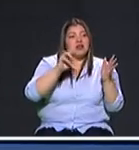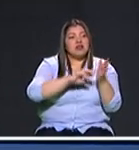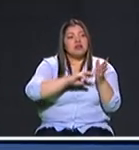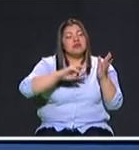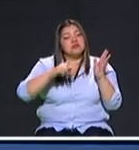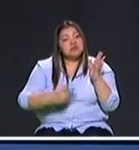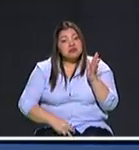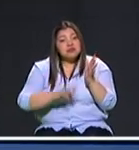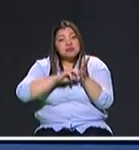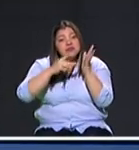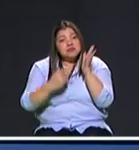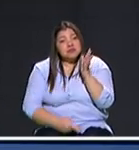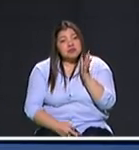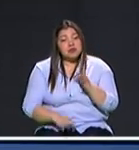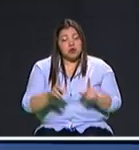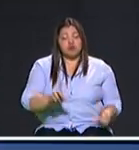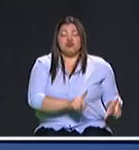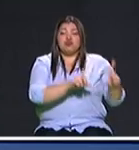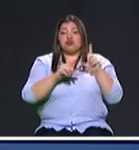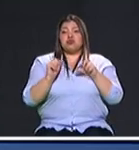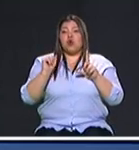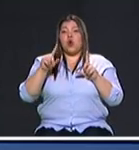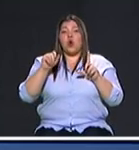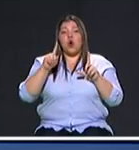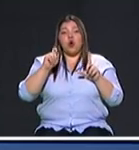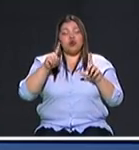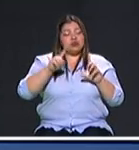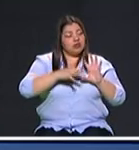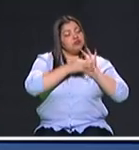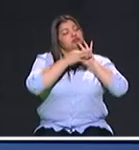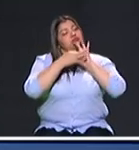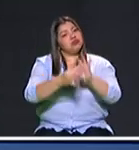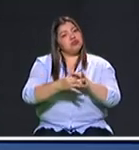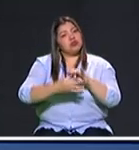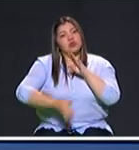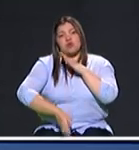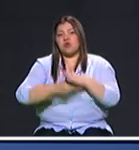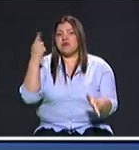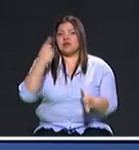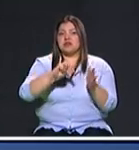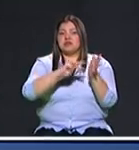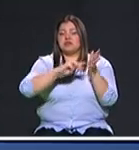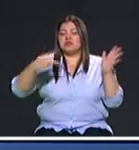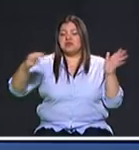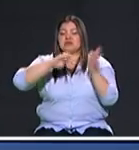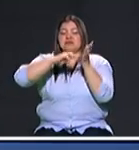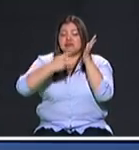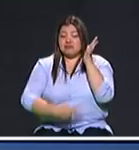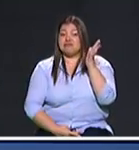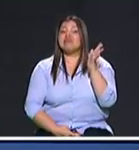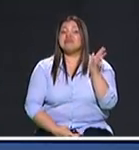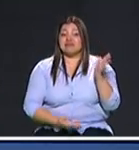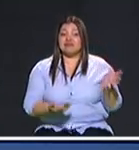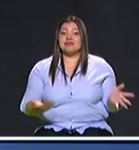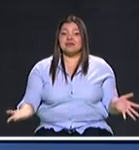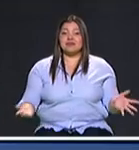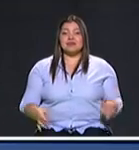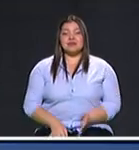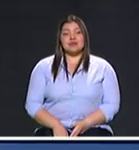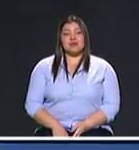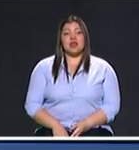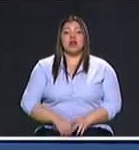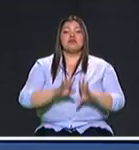todos los estudiantes de quinto grado en el grado 11 van a tener entonces técnicas y tecnologías obviamente escuelas del